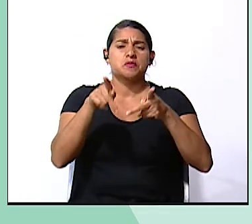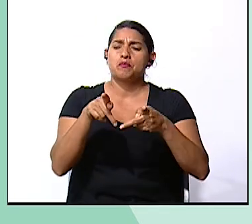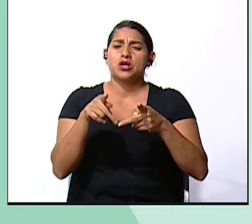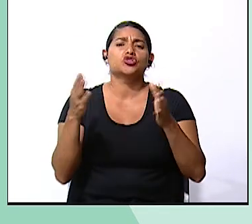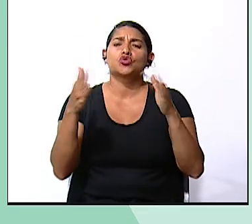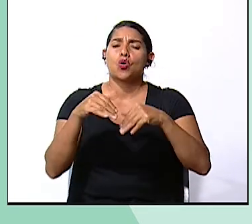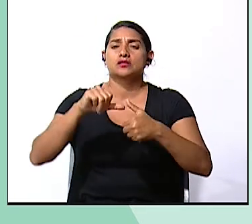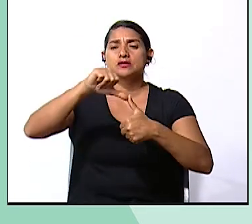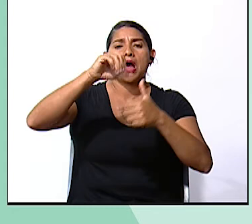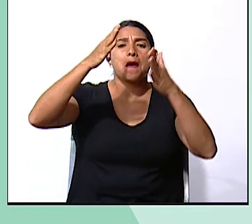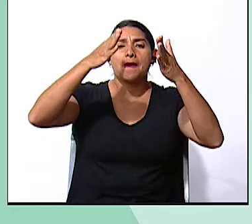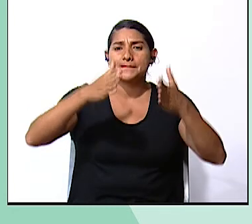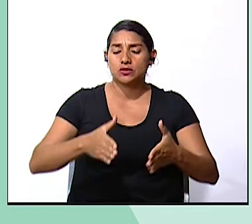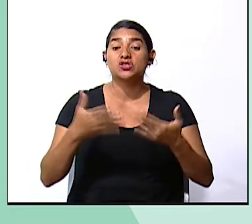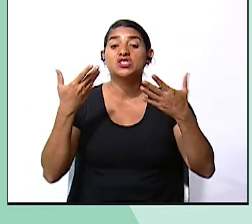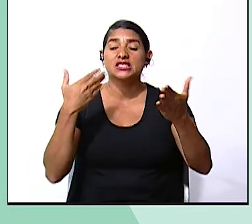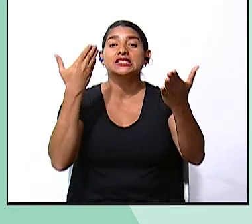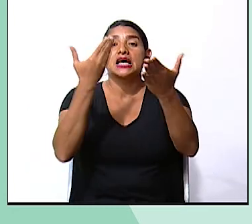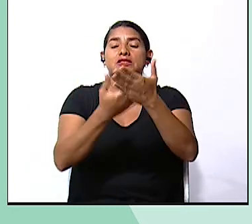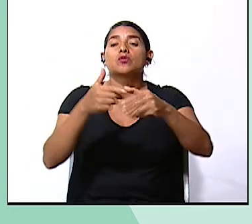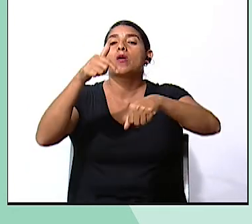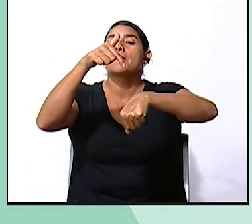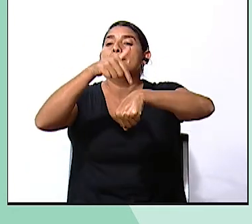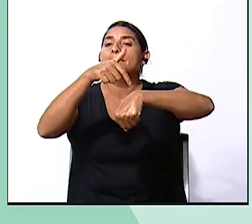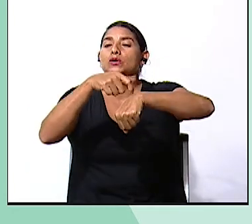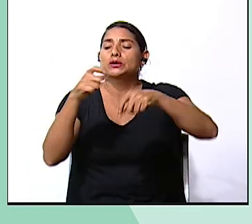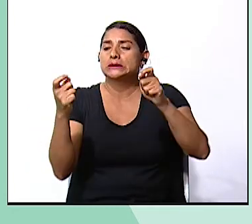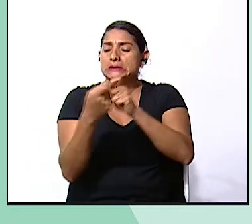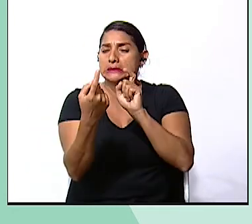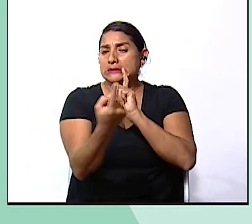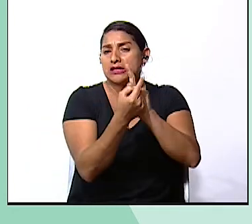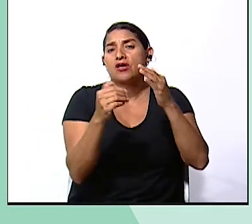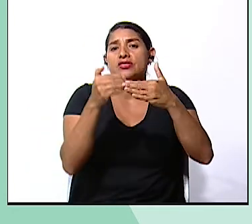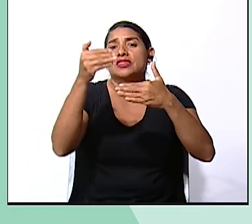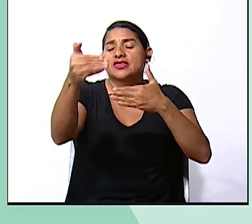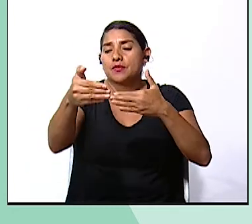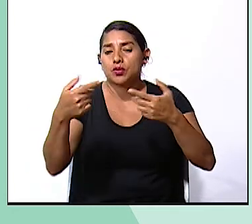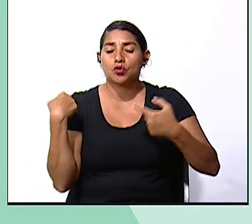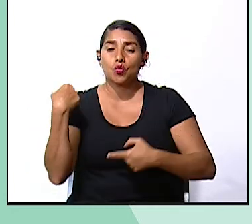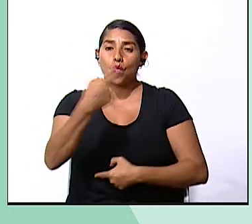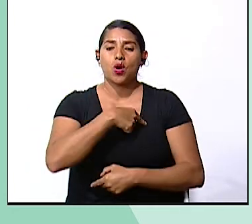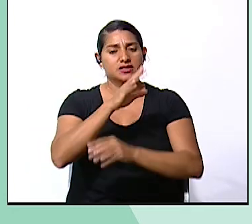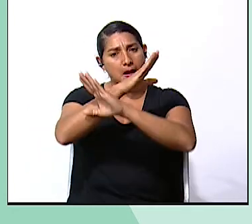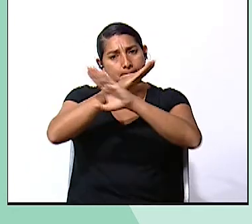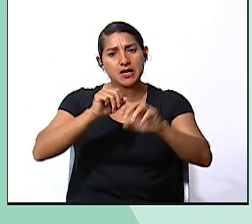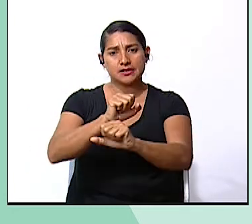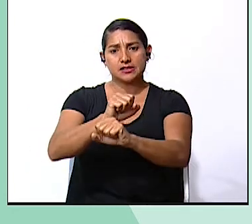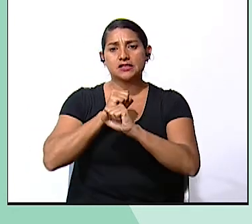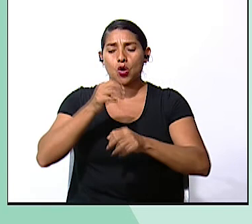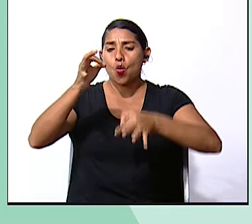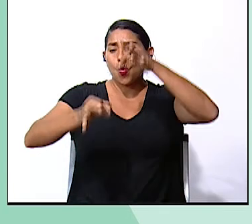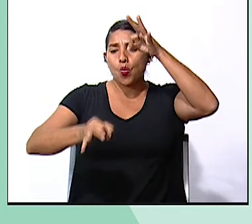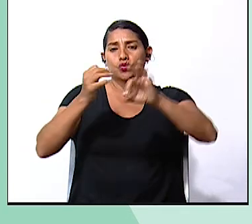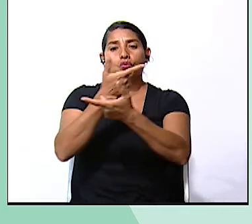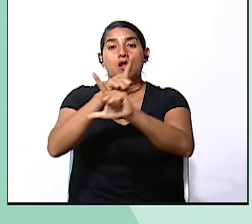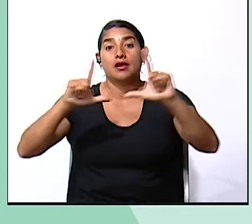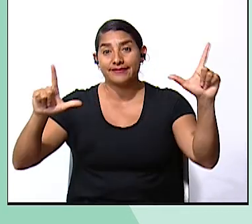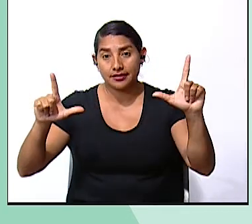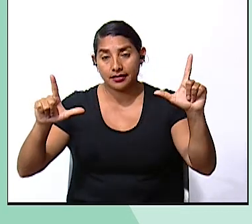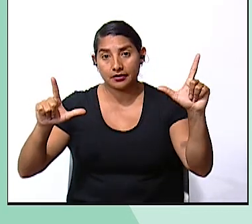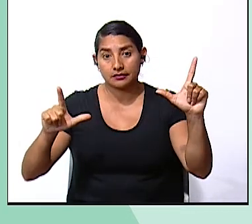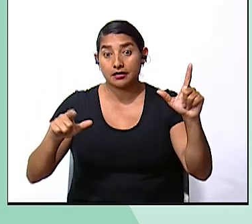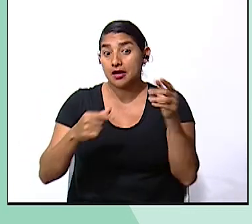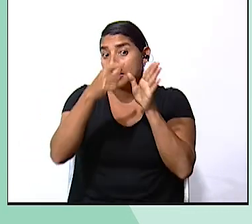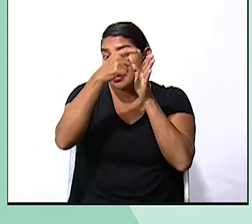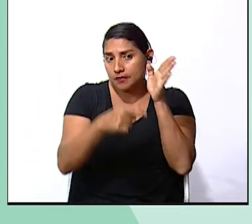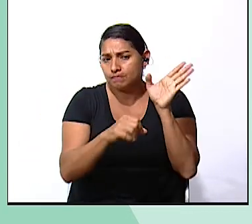incautos americanos, ya llegó el punto crítico, después será vuestra paz, seguridad, gusto y libertad.